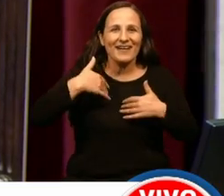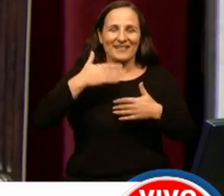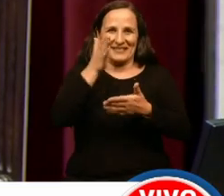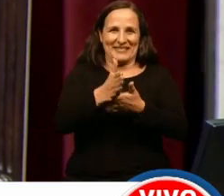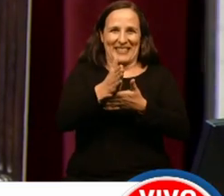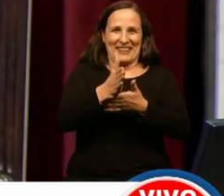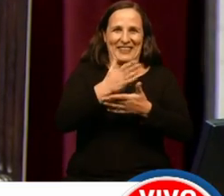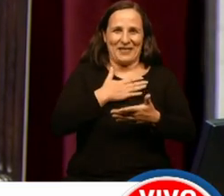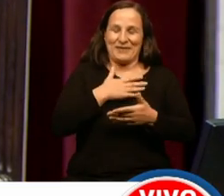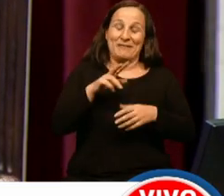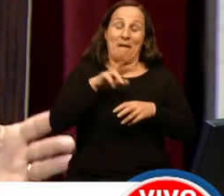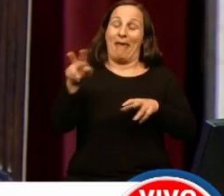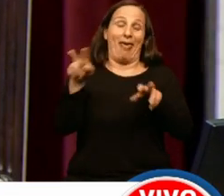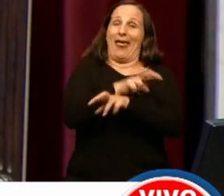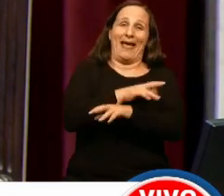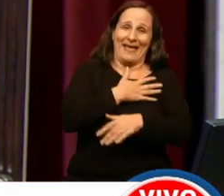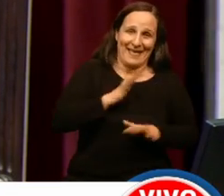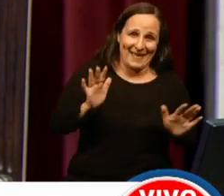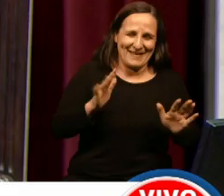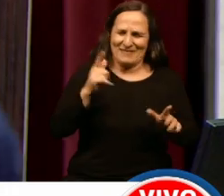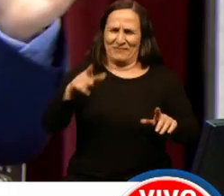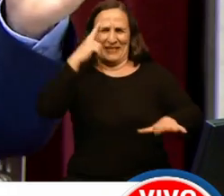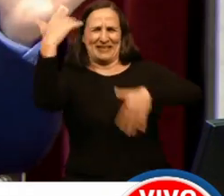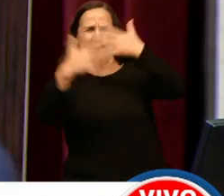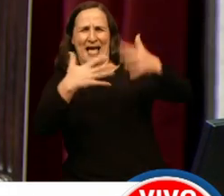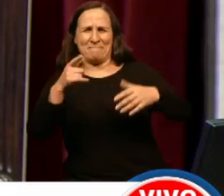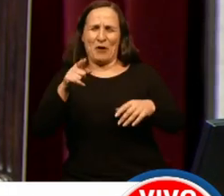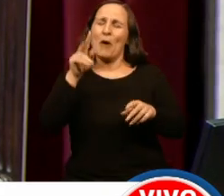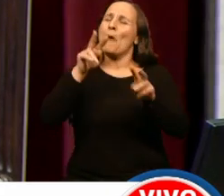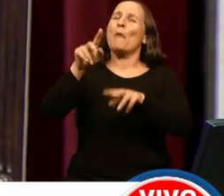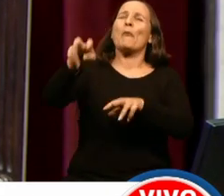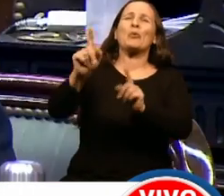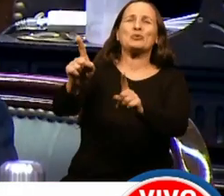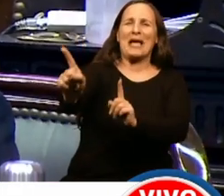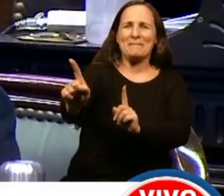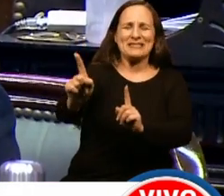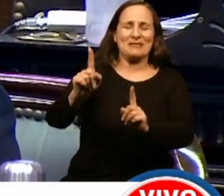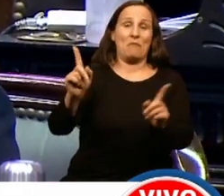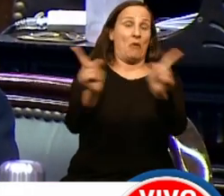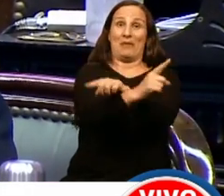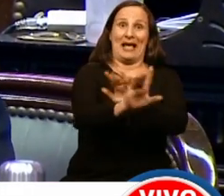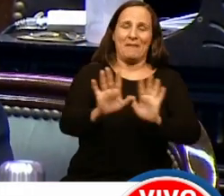de cambio del cambio del lugar del diputado se buscaba en su lugar